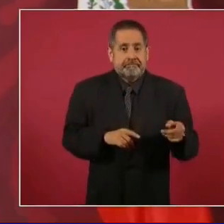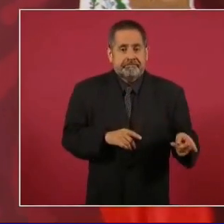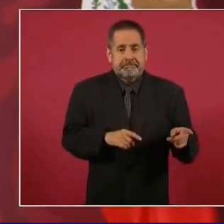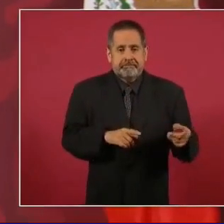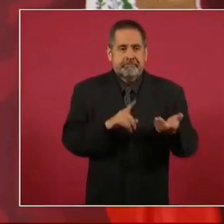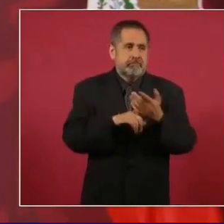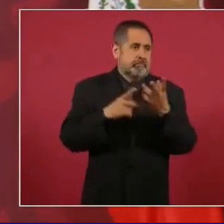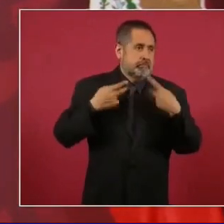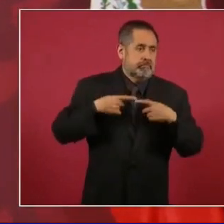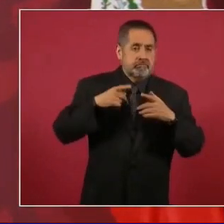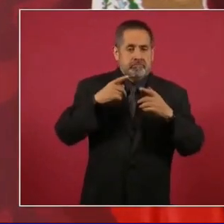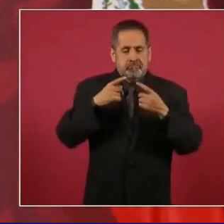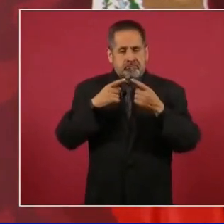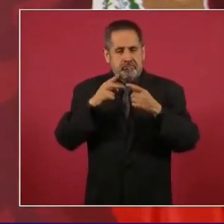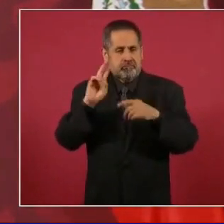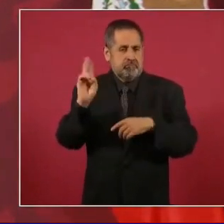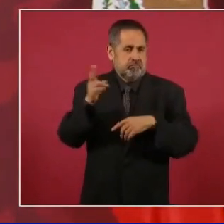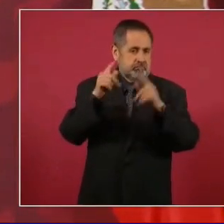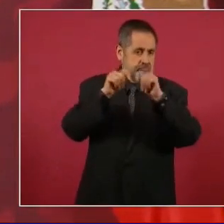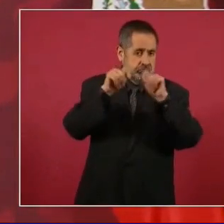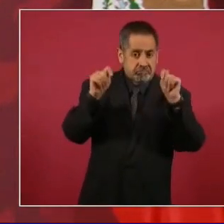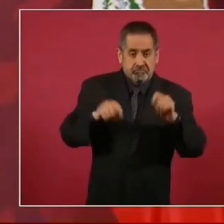o académicos